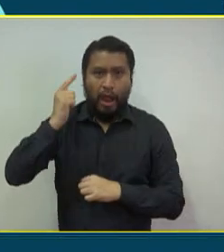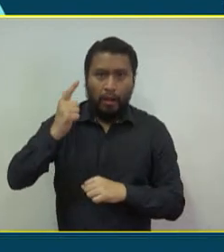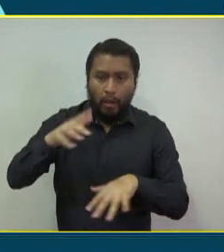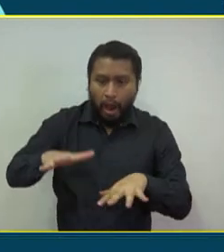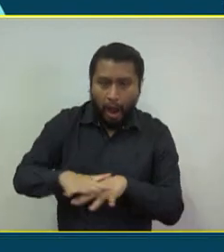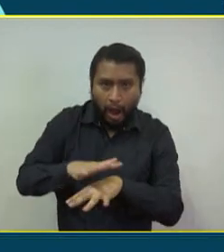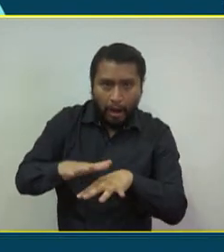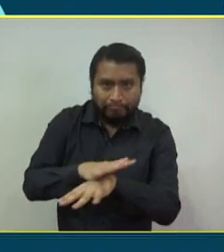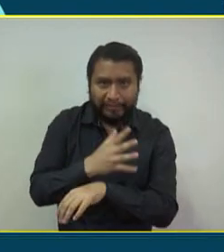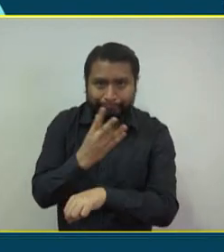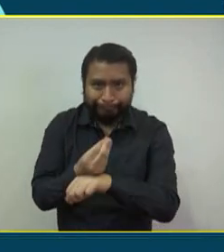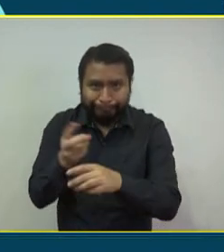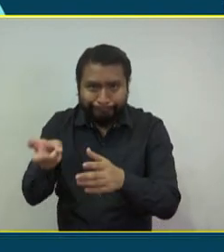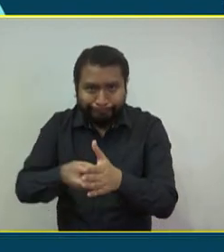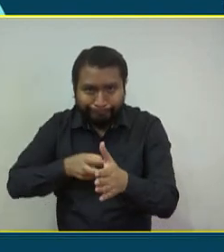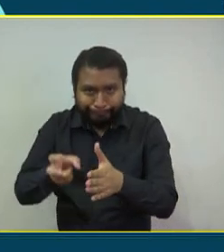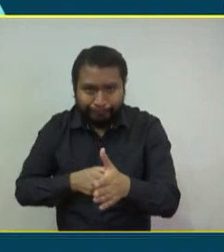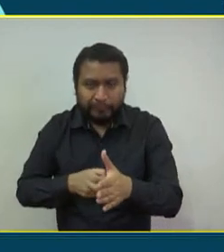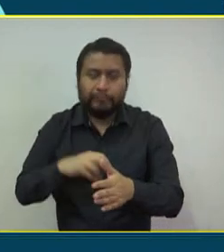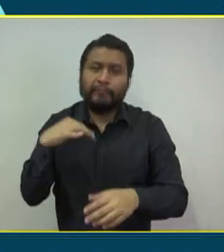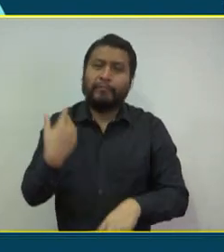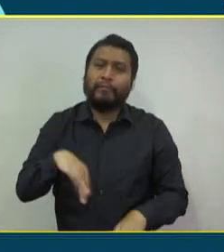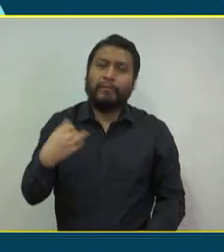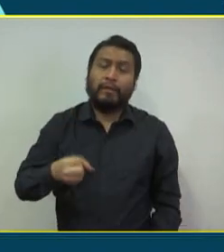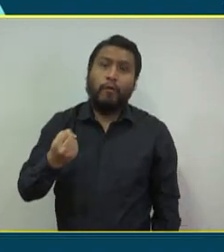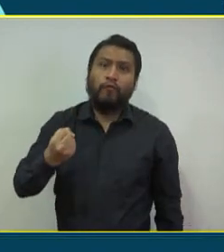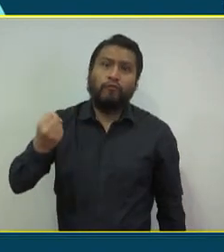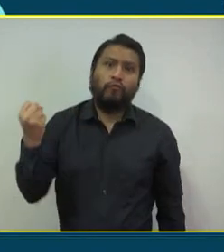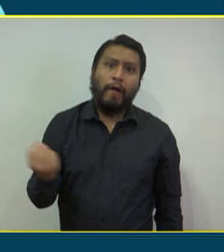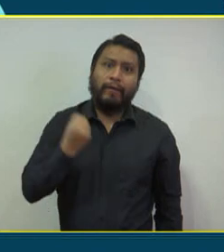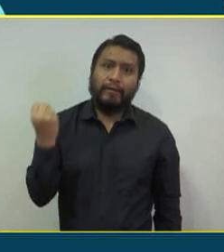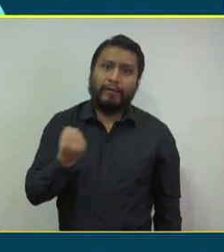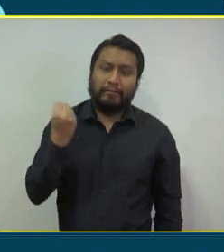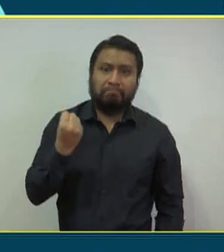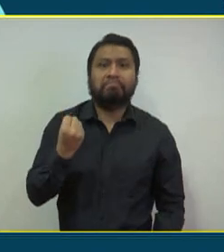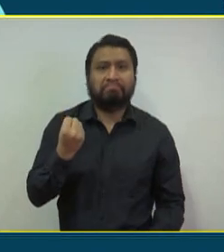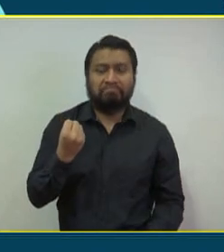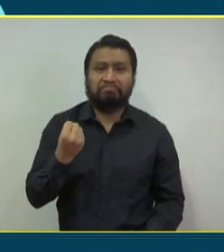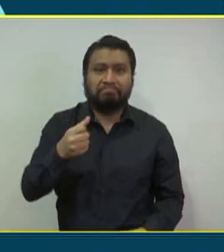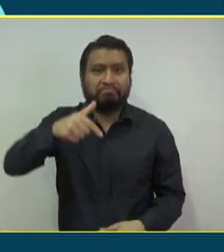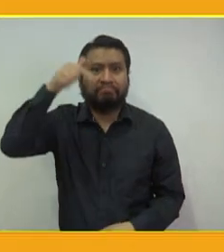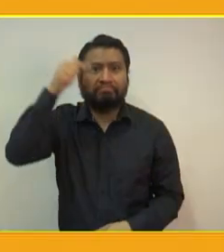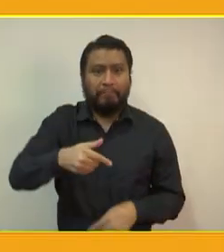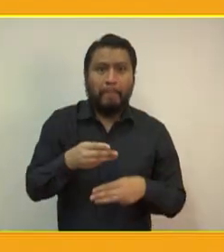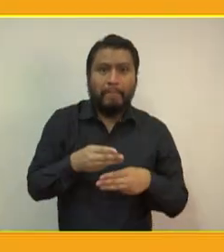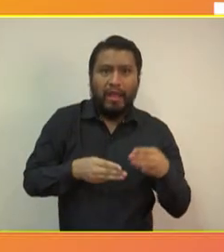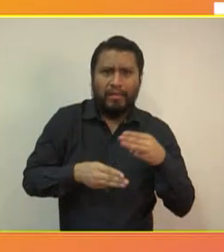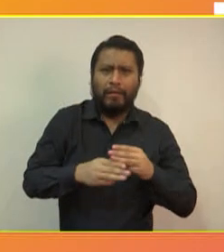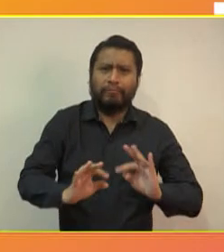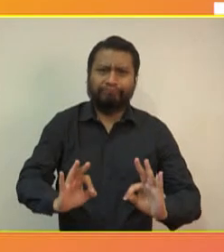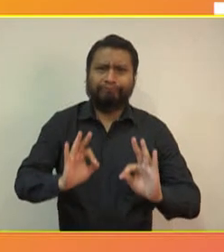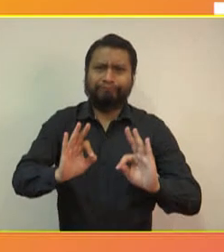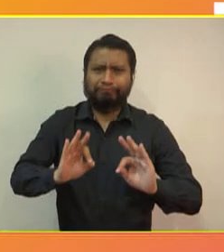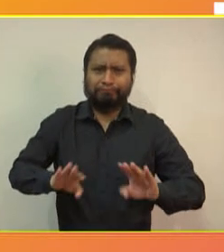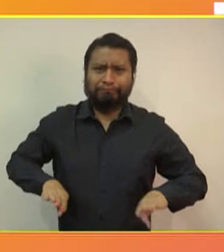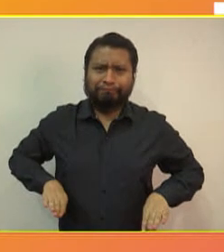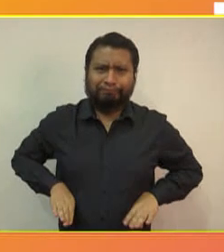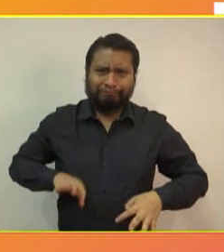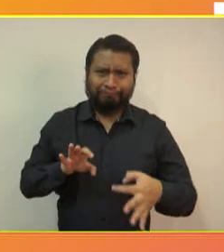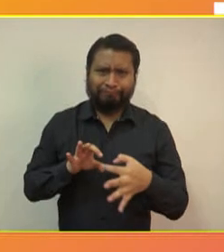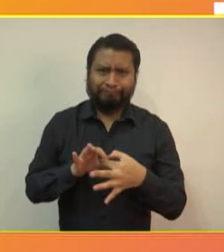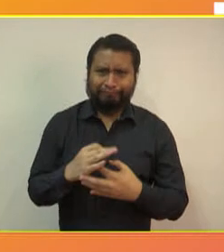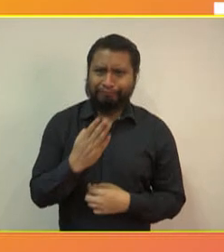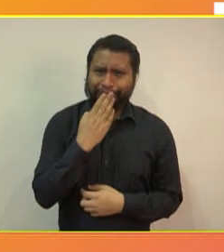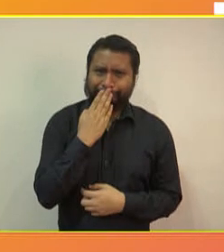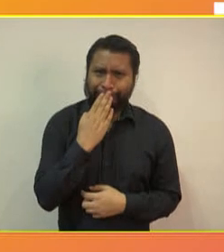Y la verdad, afortunadamente los resultados nos indicaron que sí, el material es adecuado, es pertinente, y esto también nos